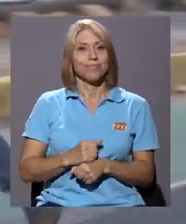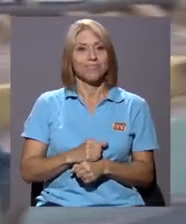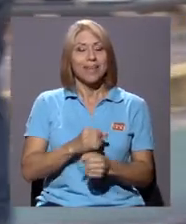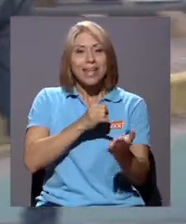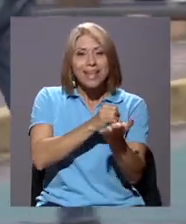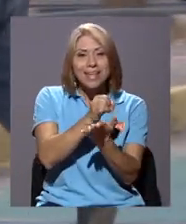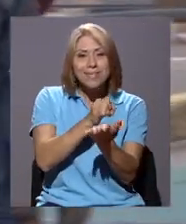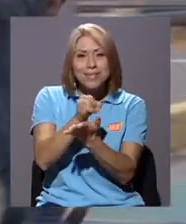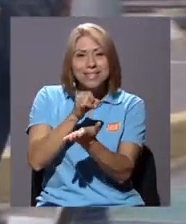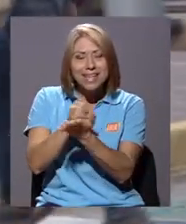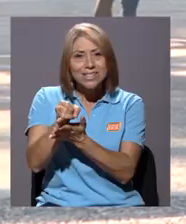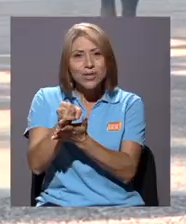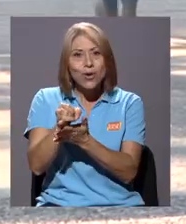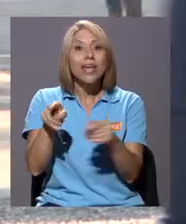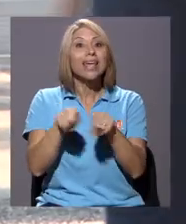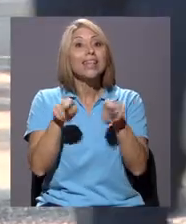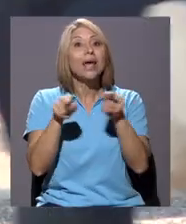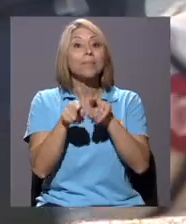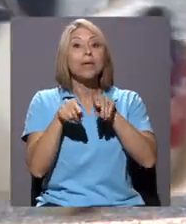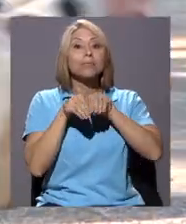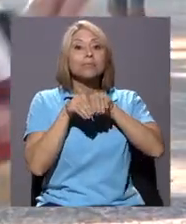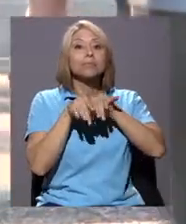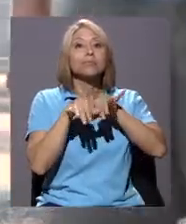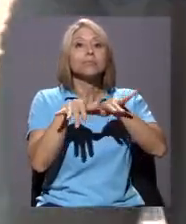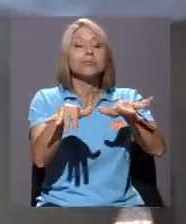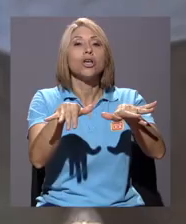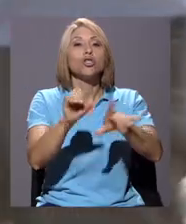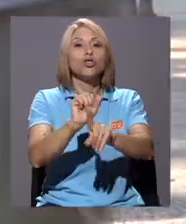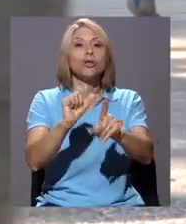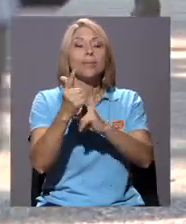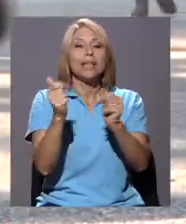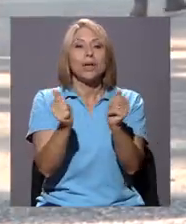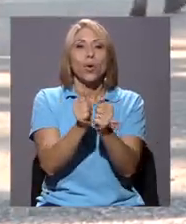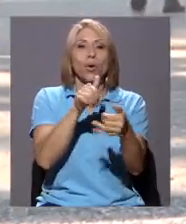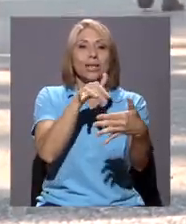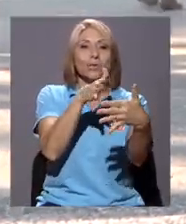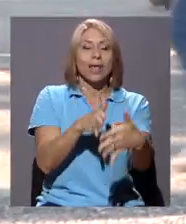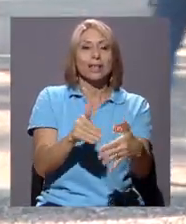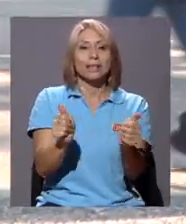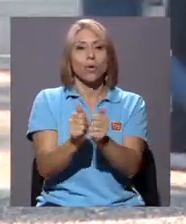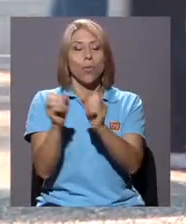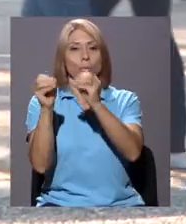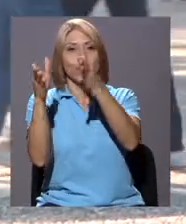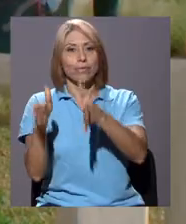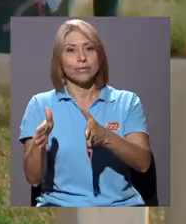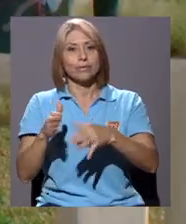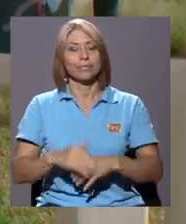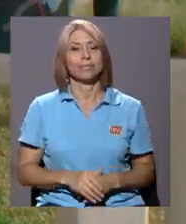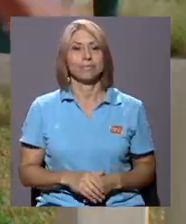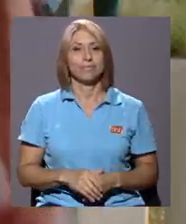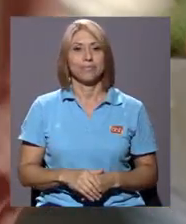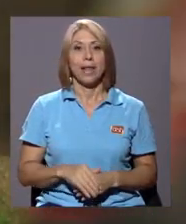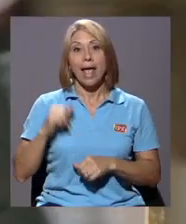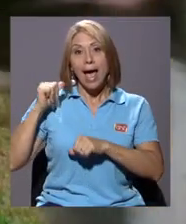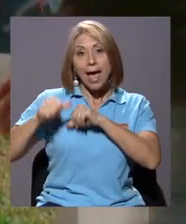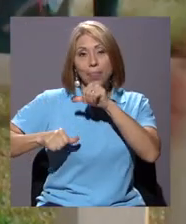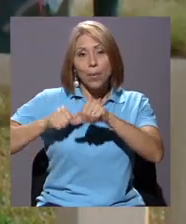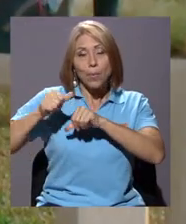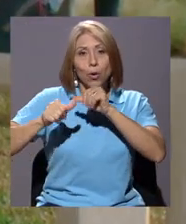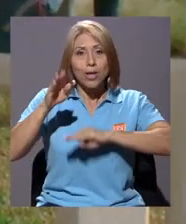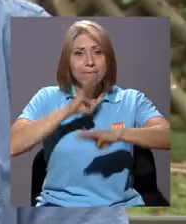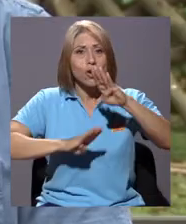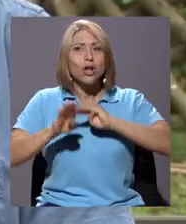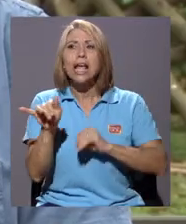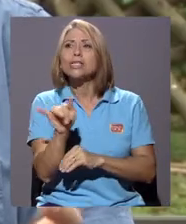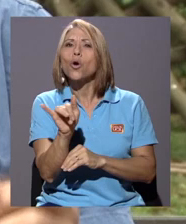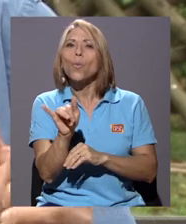investigación y proyectarse socialmente con estudiantes y profesores de la escuela. La antropología biológica es como una especie